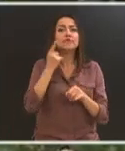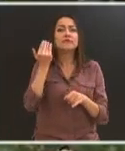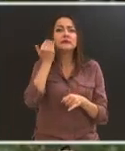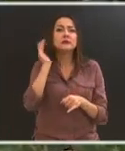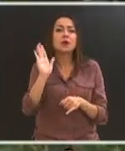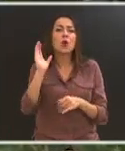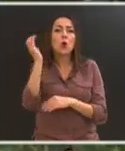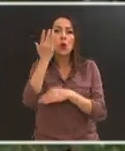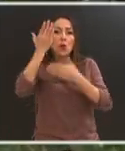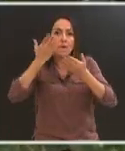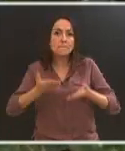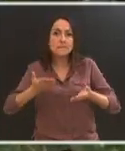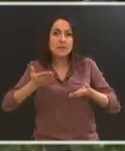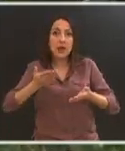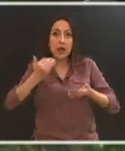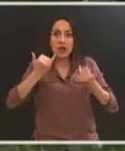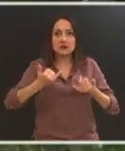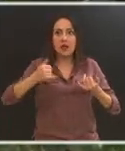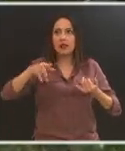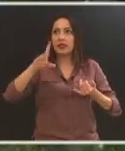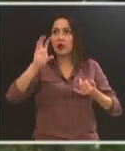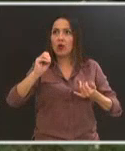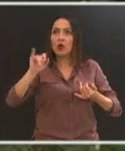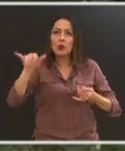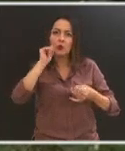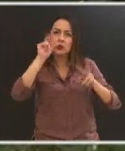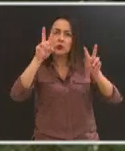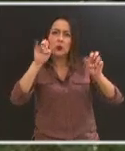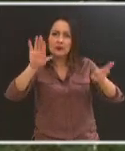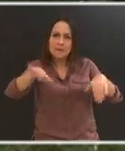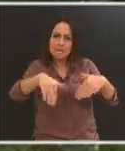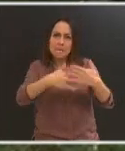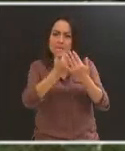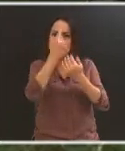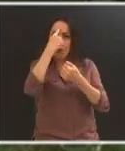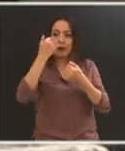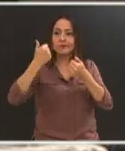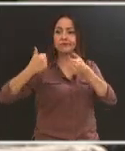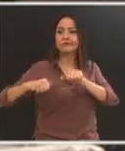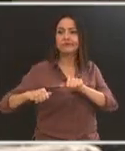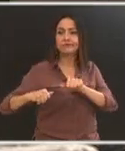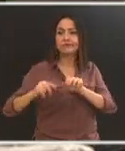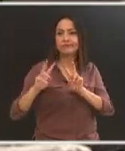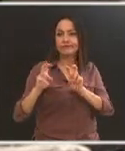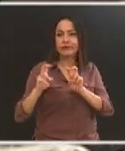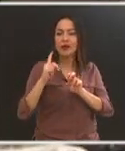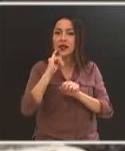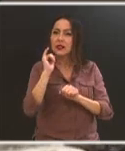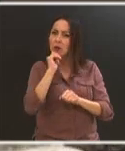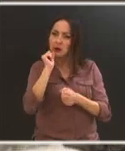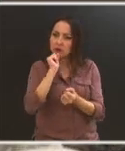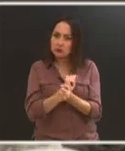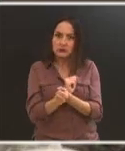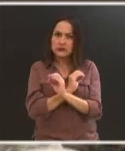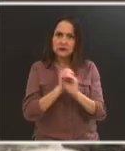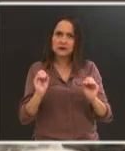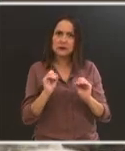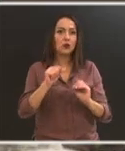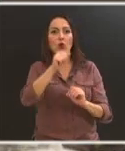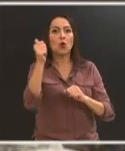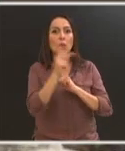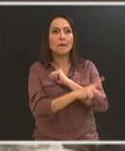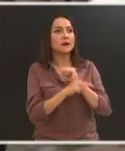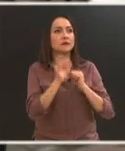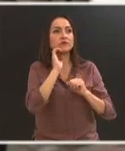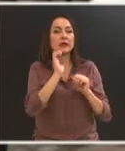que el colombiano, hoy nacionalizado tico mediante un supuesto matrimonio por conveniencia, tuviera una orden de detención o que en otro país